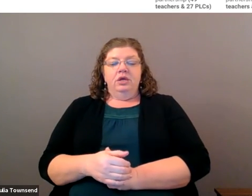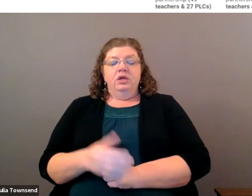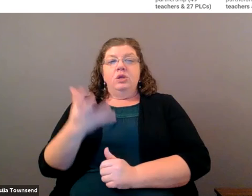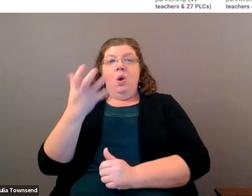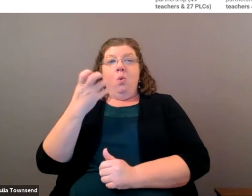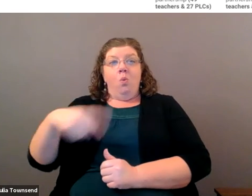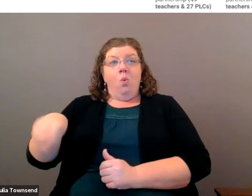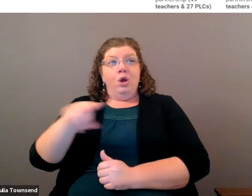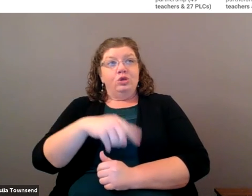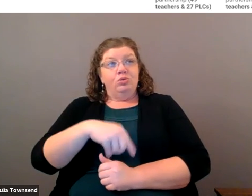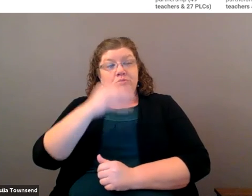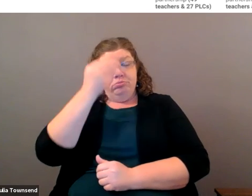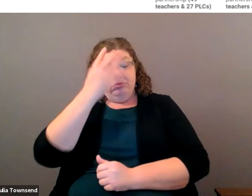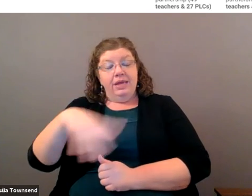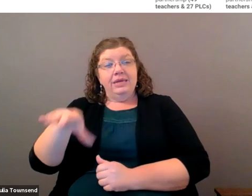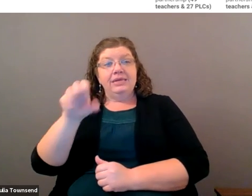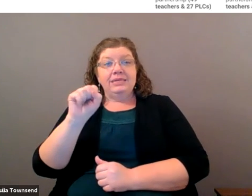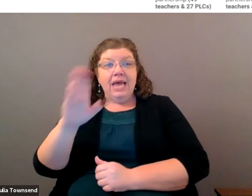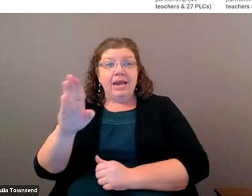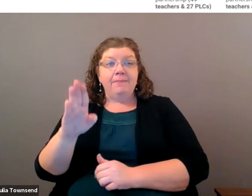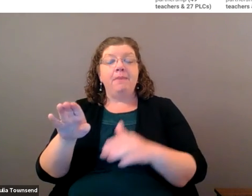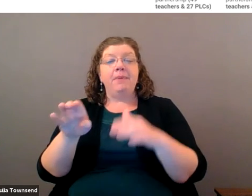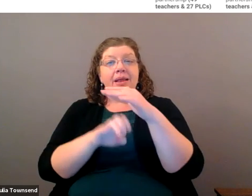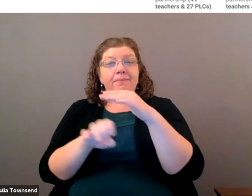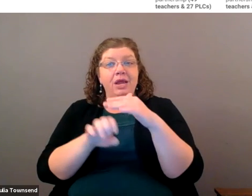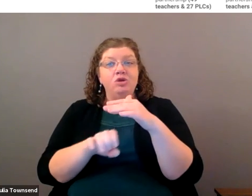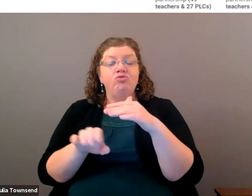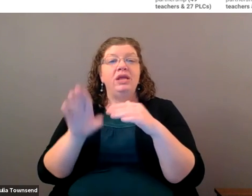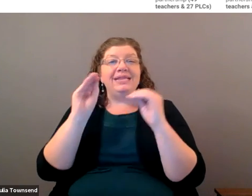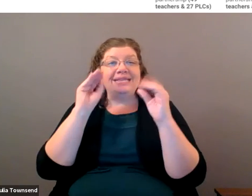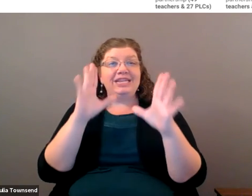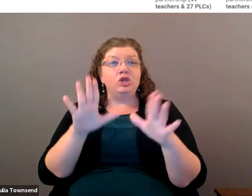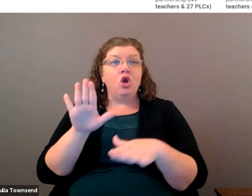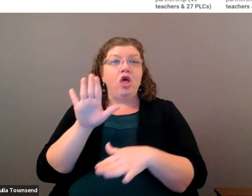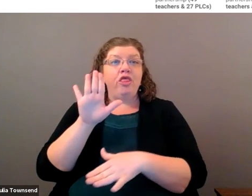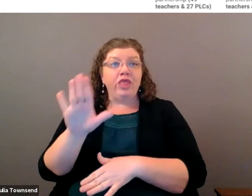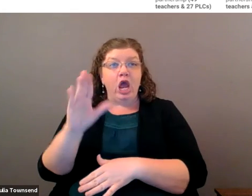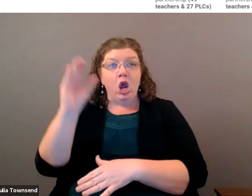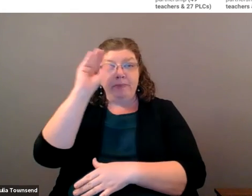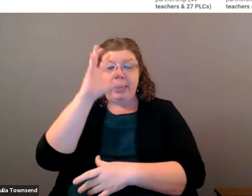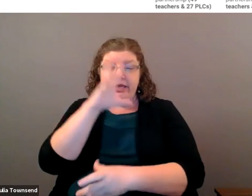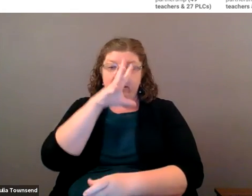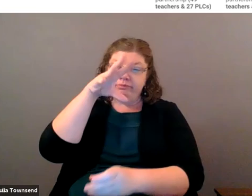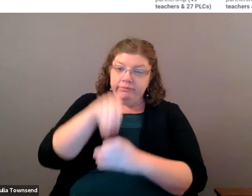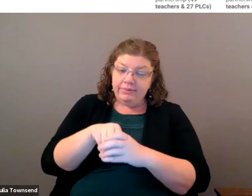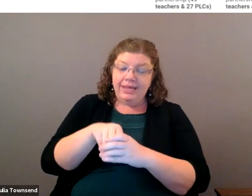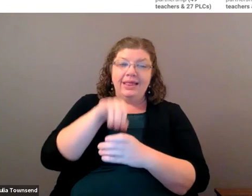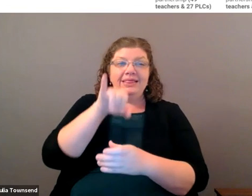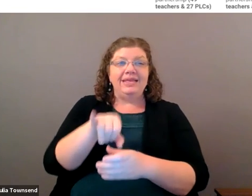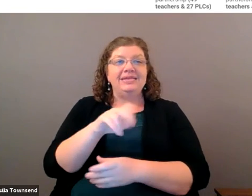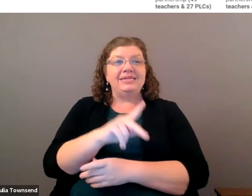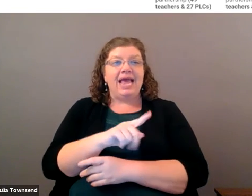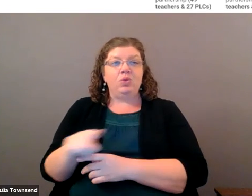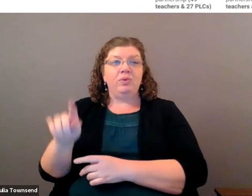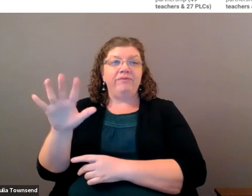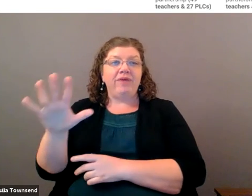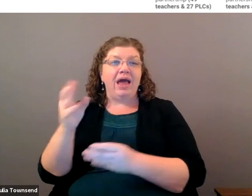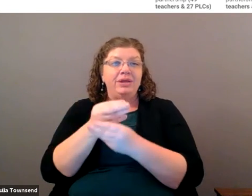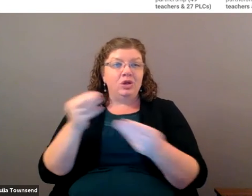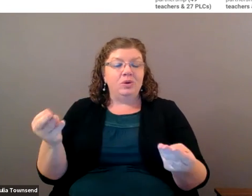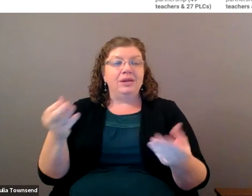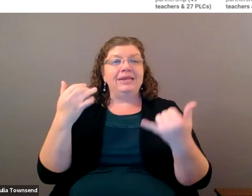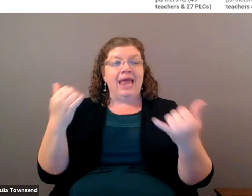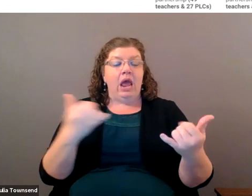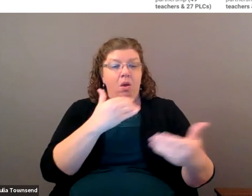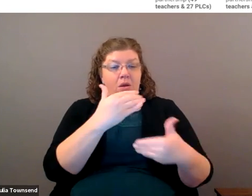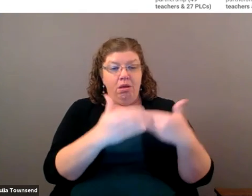me gustaría que ustedes sepan que las voces de los maestros de primaria están directamente en estos materiales